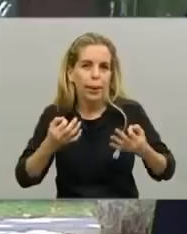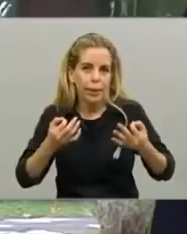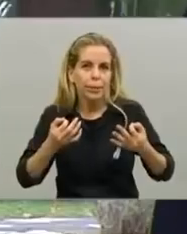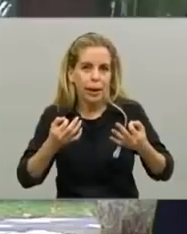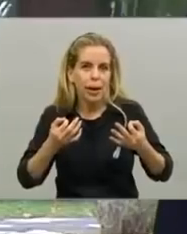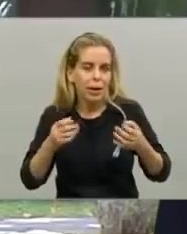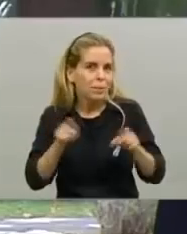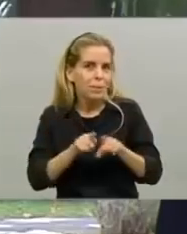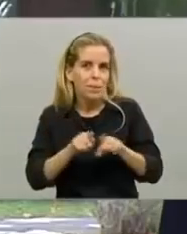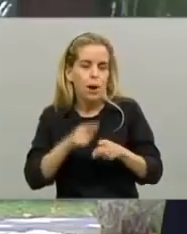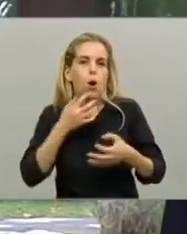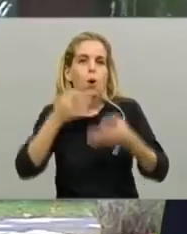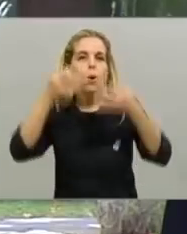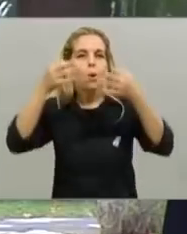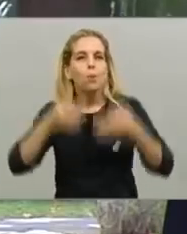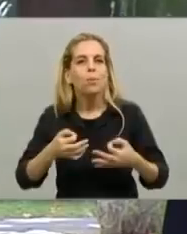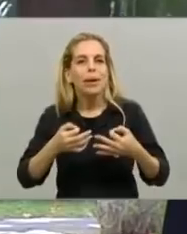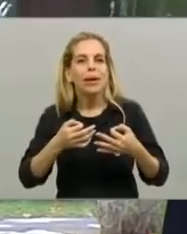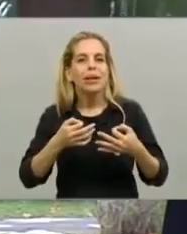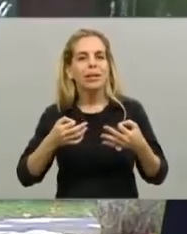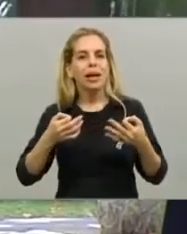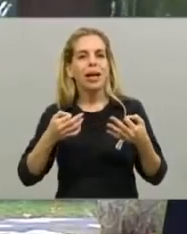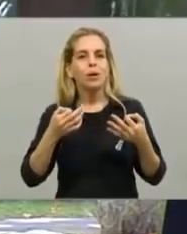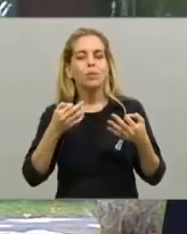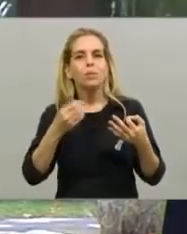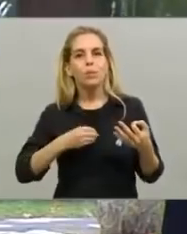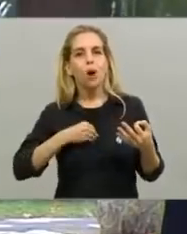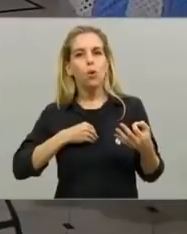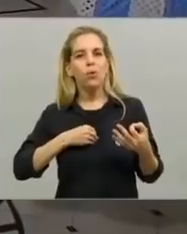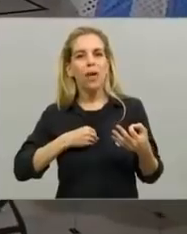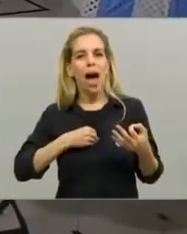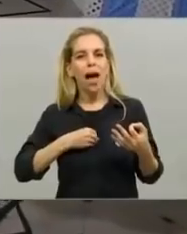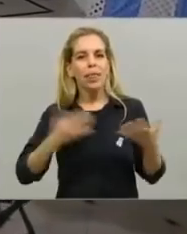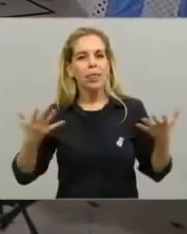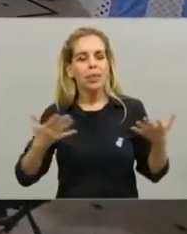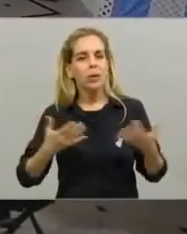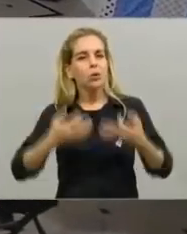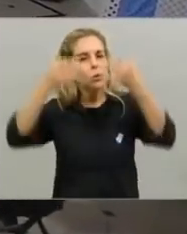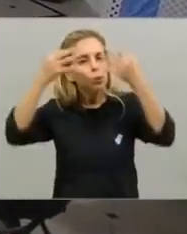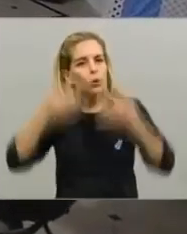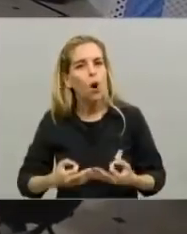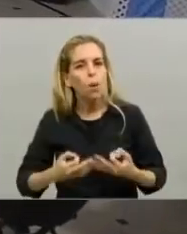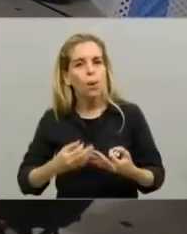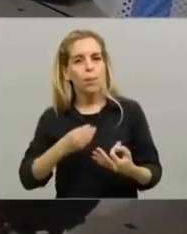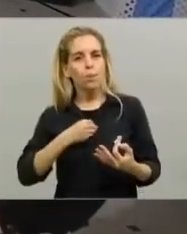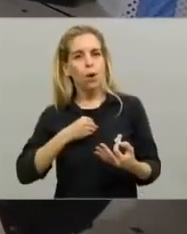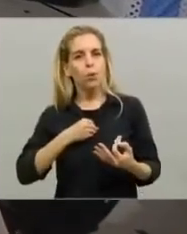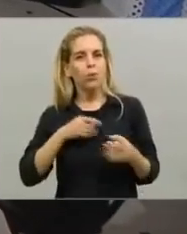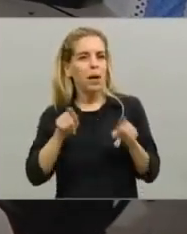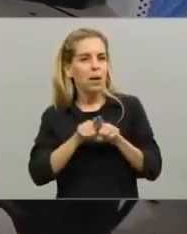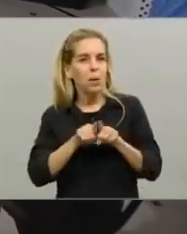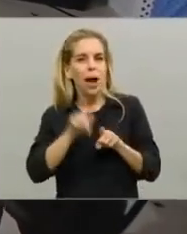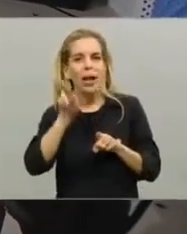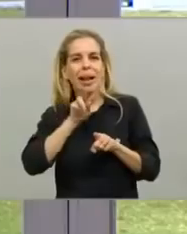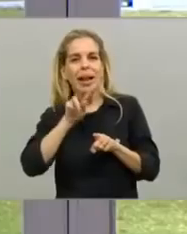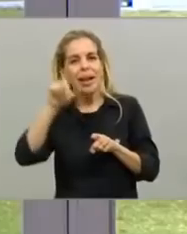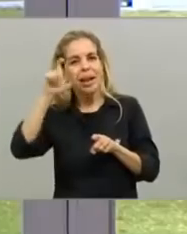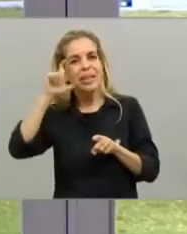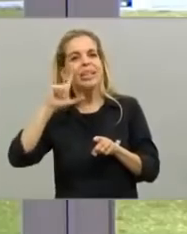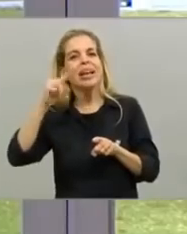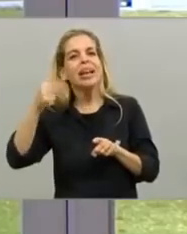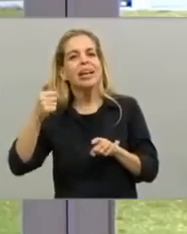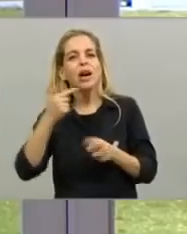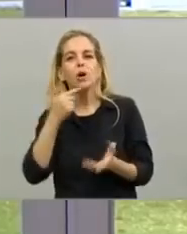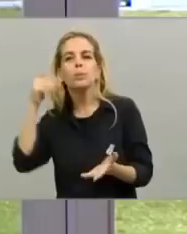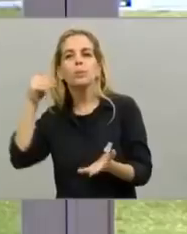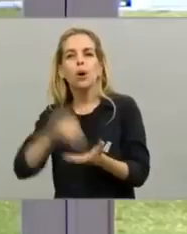puedan cumplir el deseo, el noble deseo de Celina, prometerle